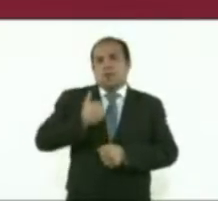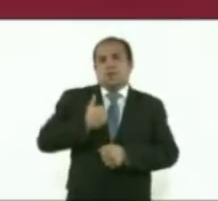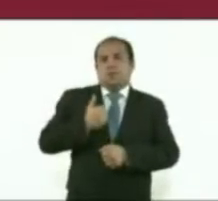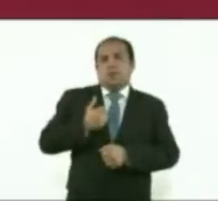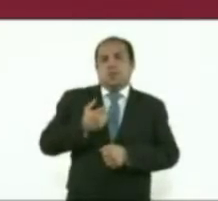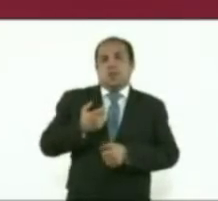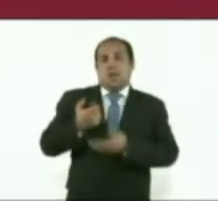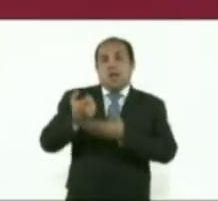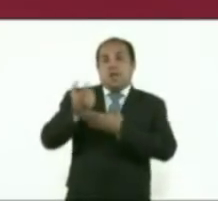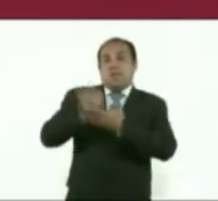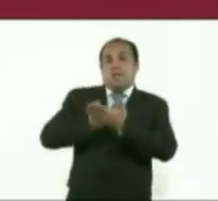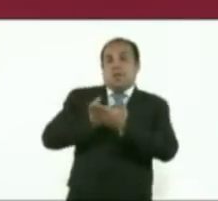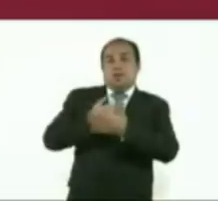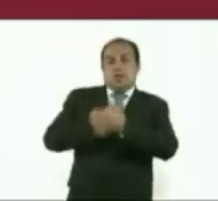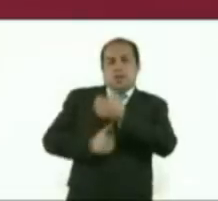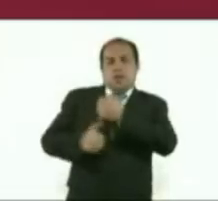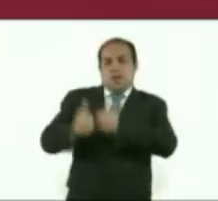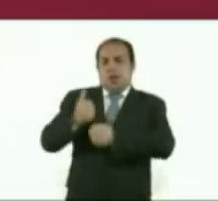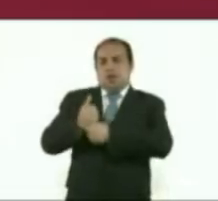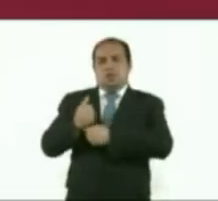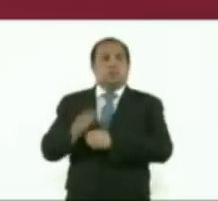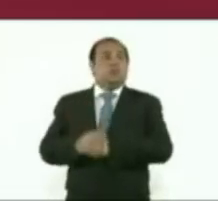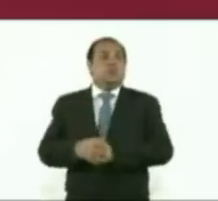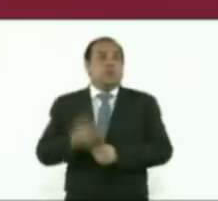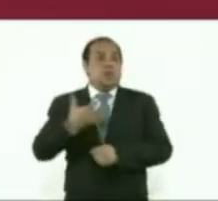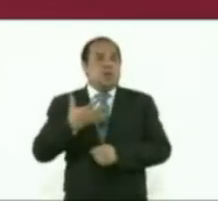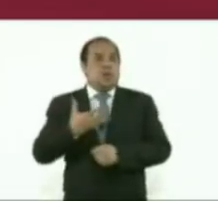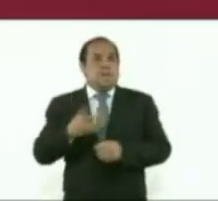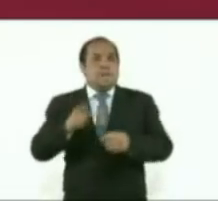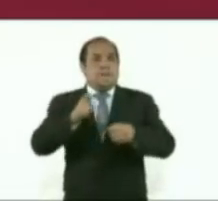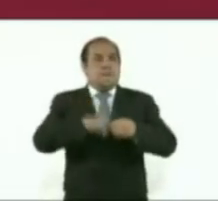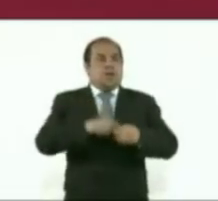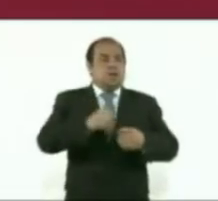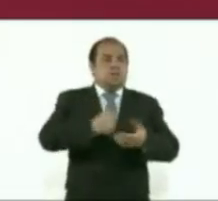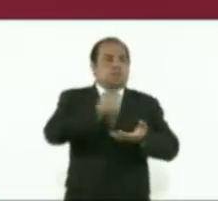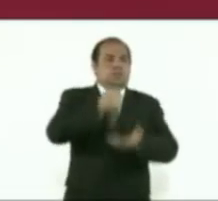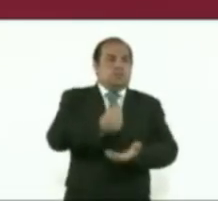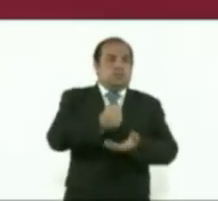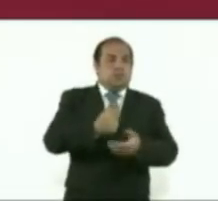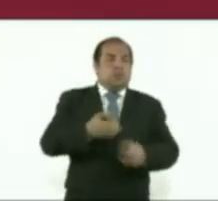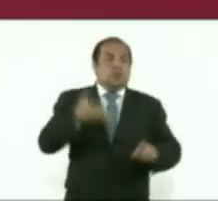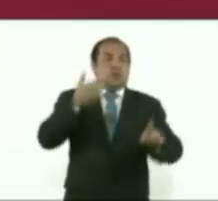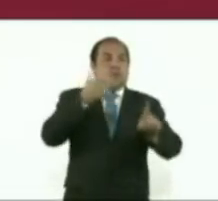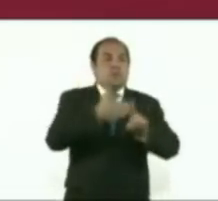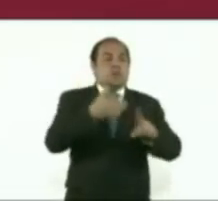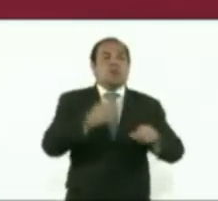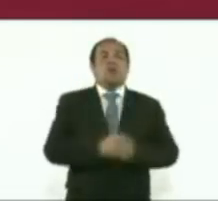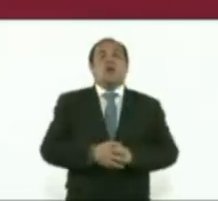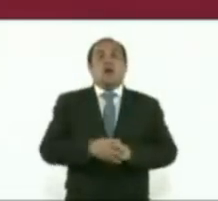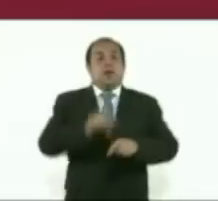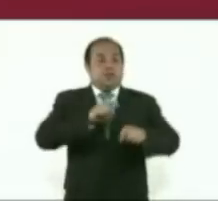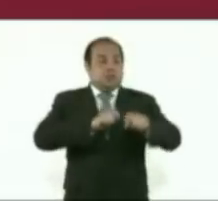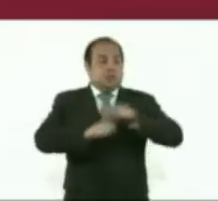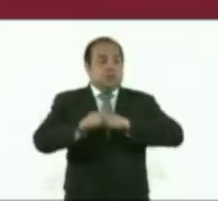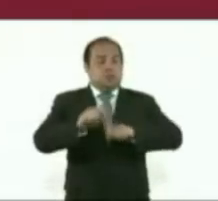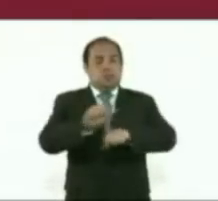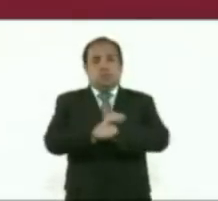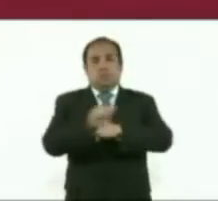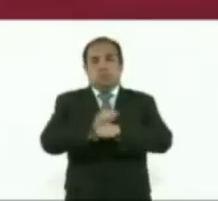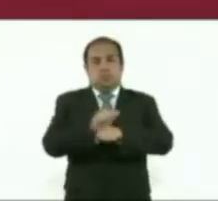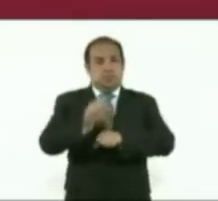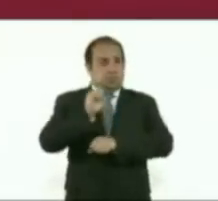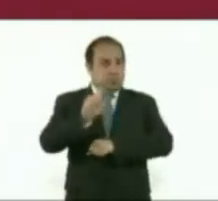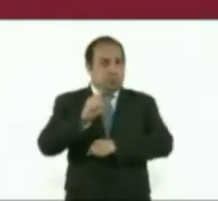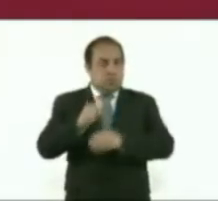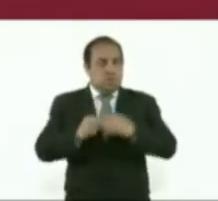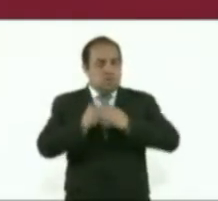cobra desde hace años queda un fideicomiso y entra directamente para la sustitución de vehículos y por otro lado estamos